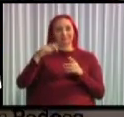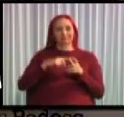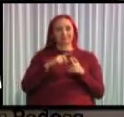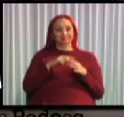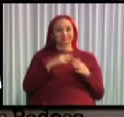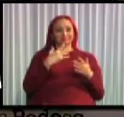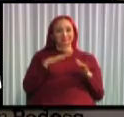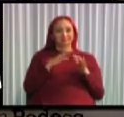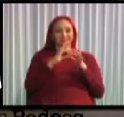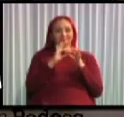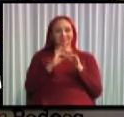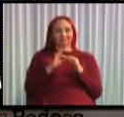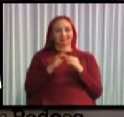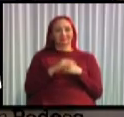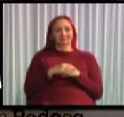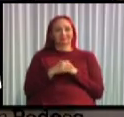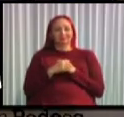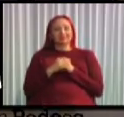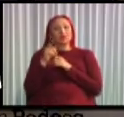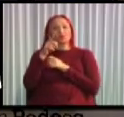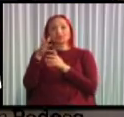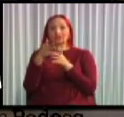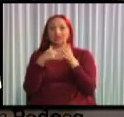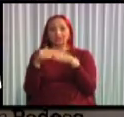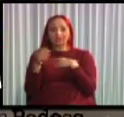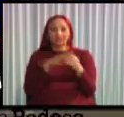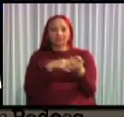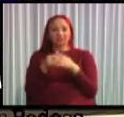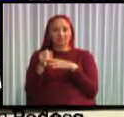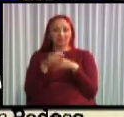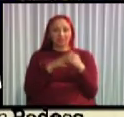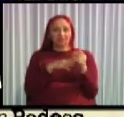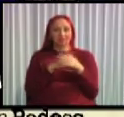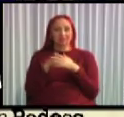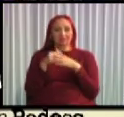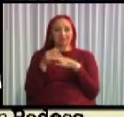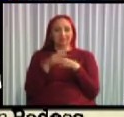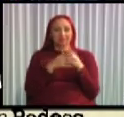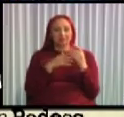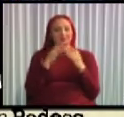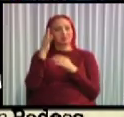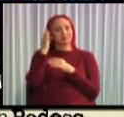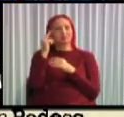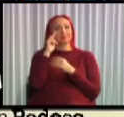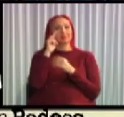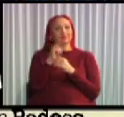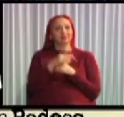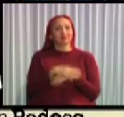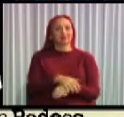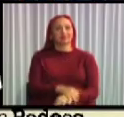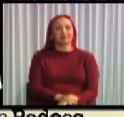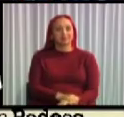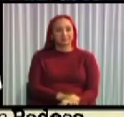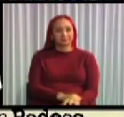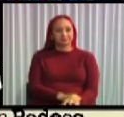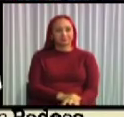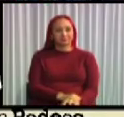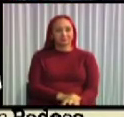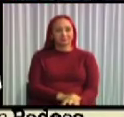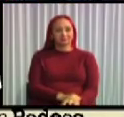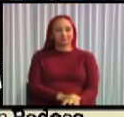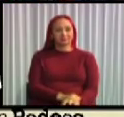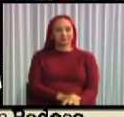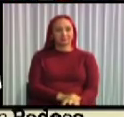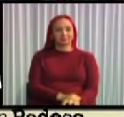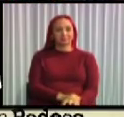Que le robó, está con una lesión, dice. Vamos. Con la que van a rifar para que la señora vea que se la va a ganar,